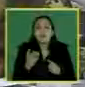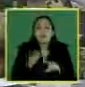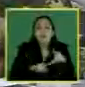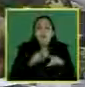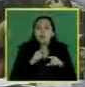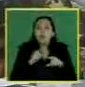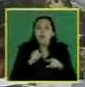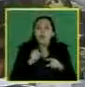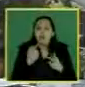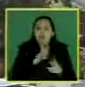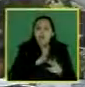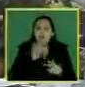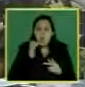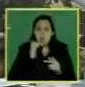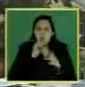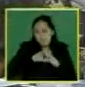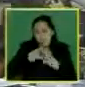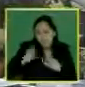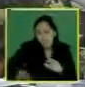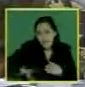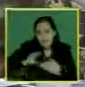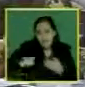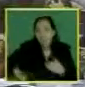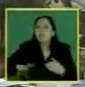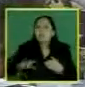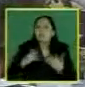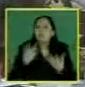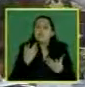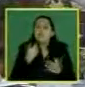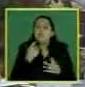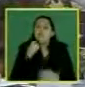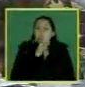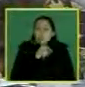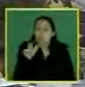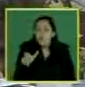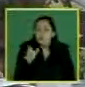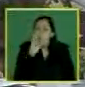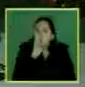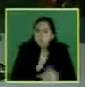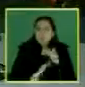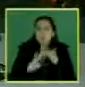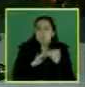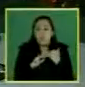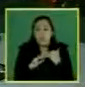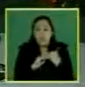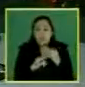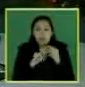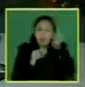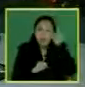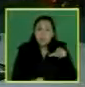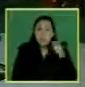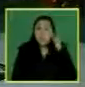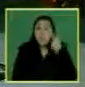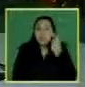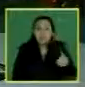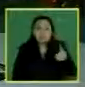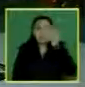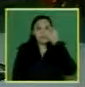bien y eso implicaba una opción por los más débiles. Y todo. Entonces ella me decía, esto es una